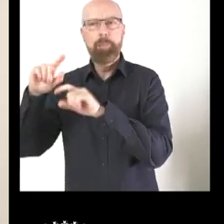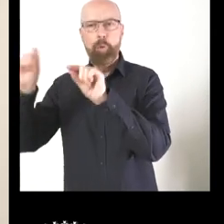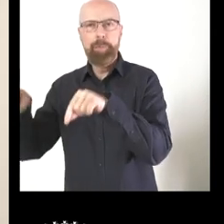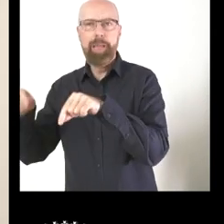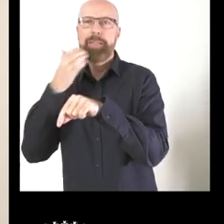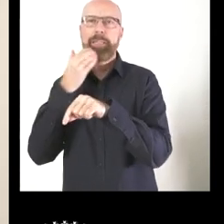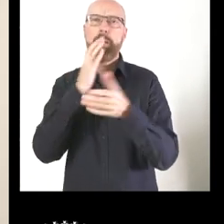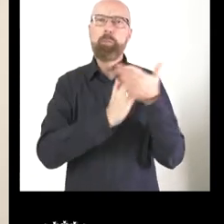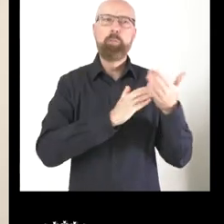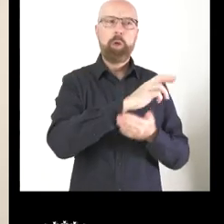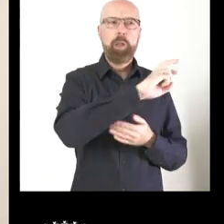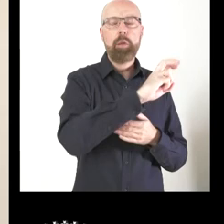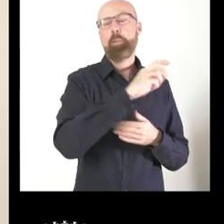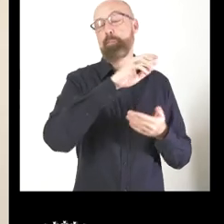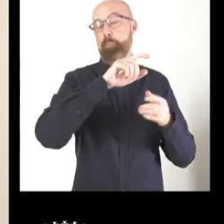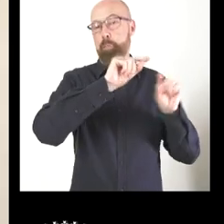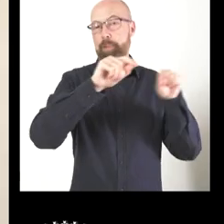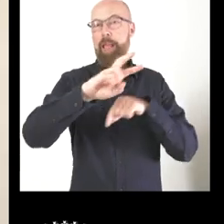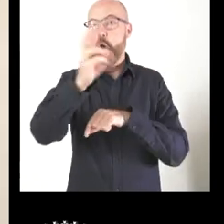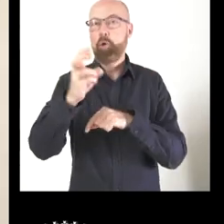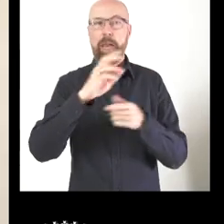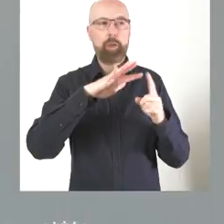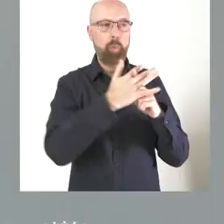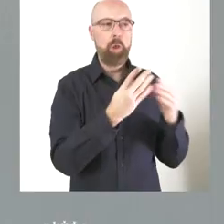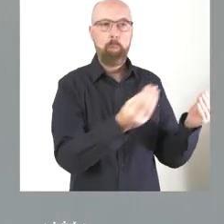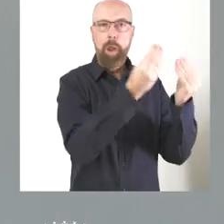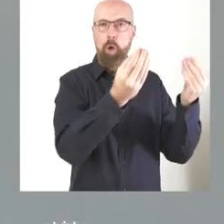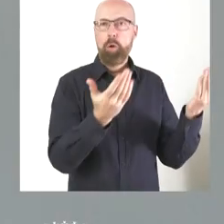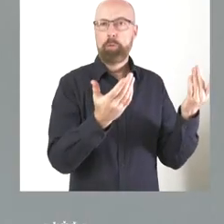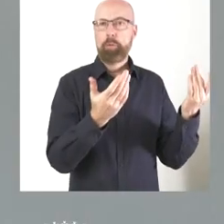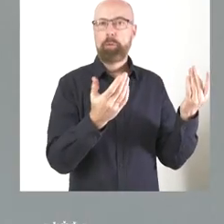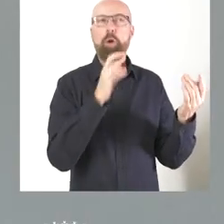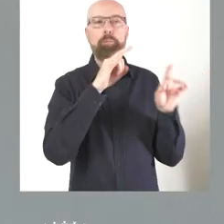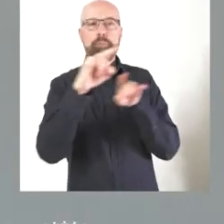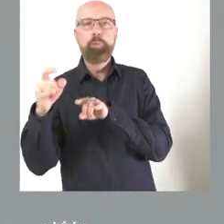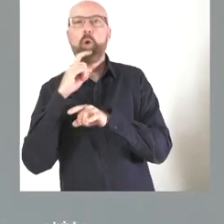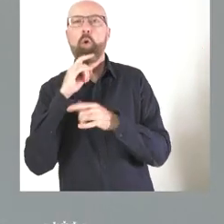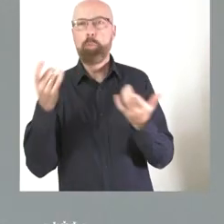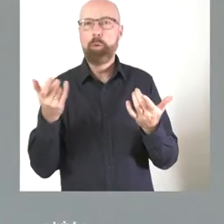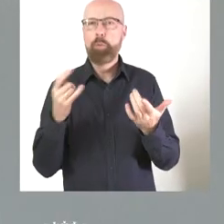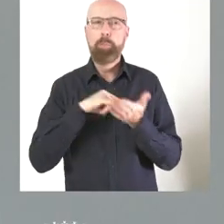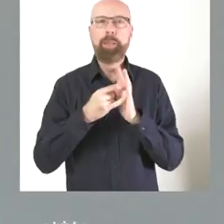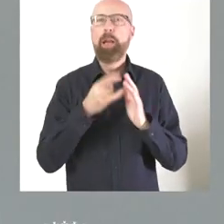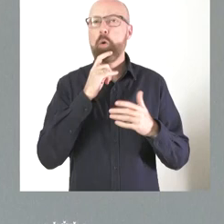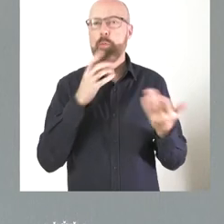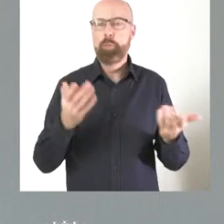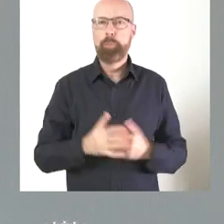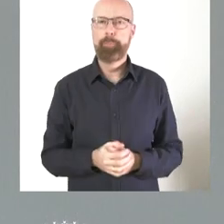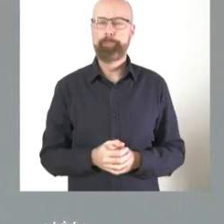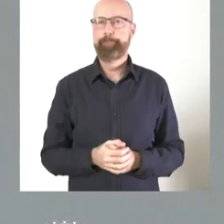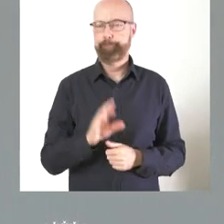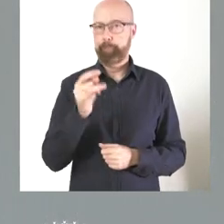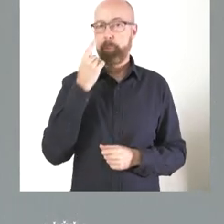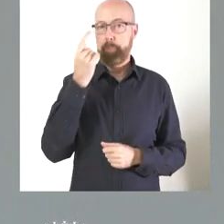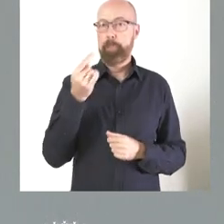que ya parten de una situación mejor Muchas gracias gracias a usted los datos de ejecución presupuestaria accidente